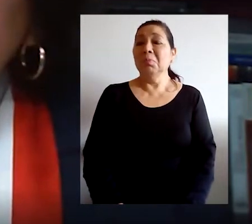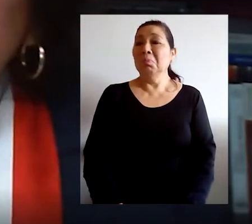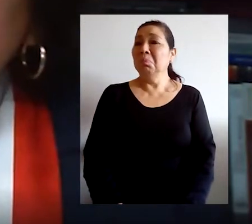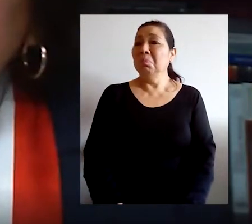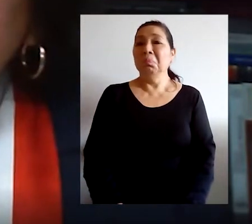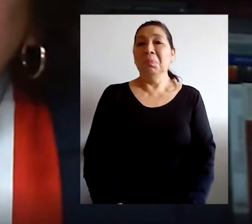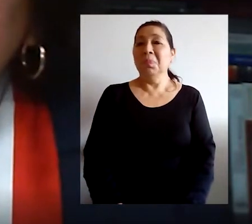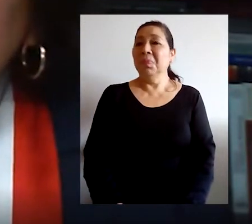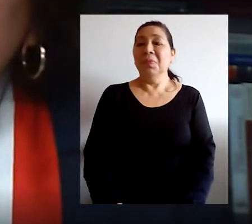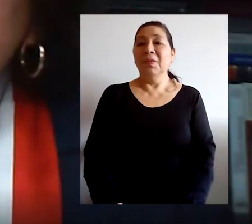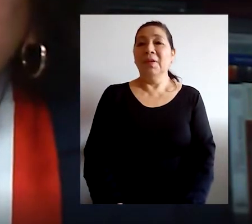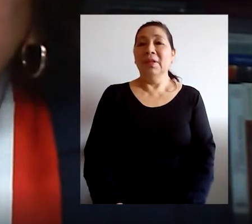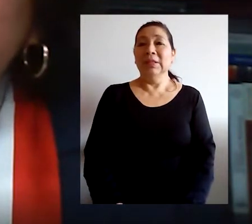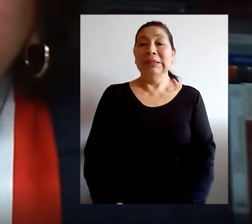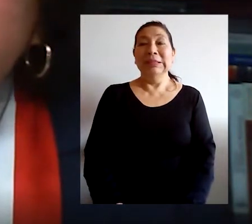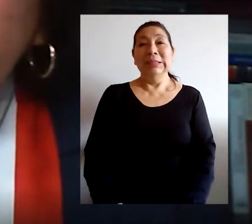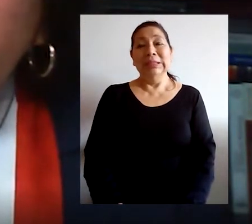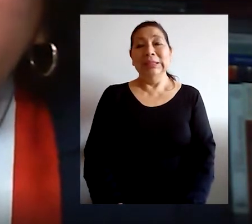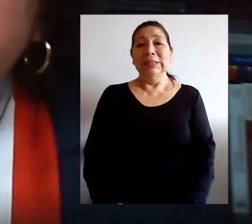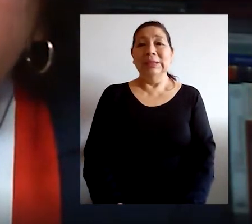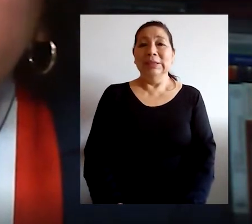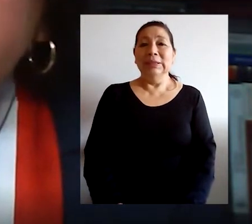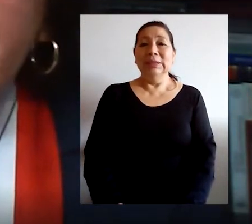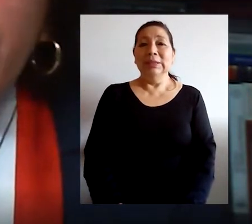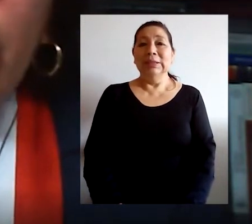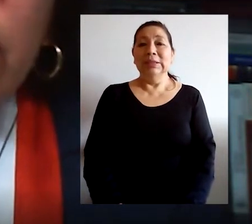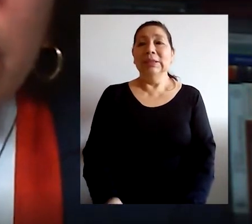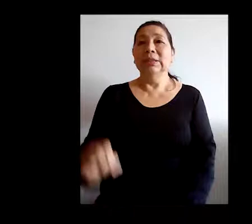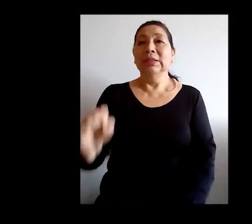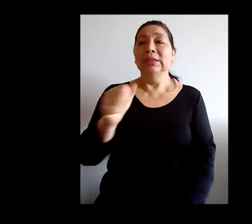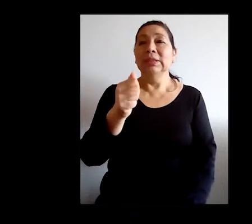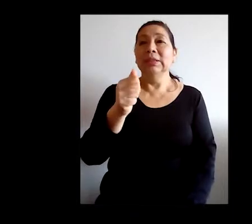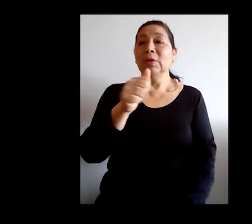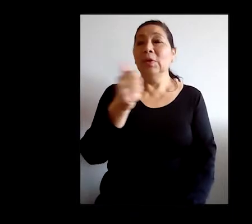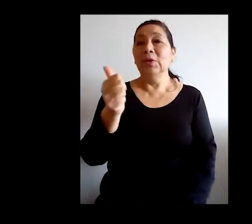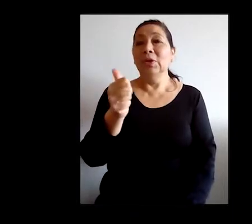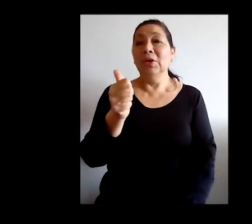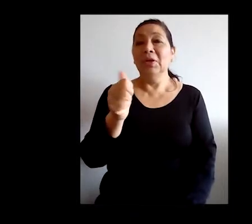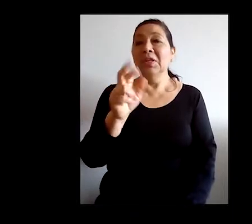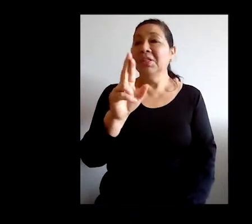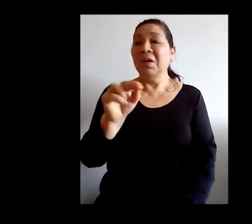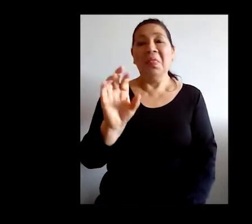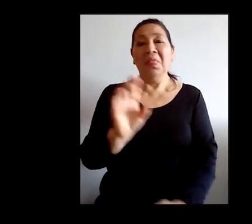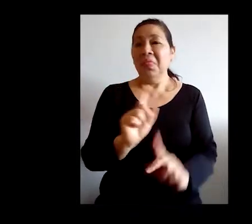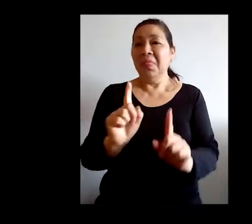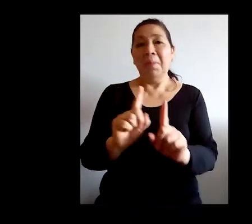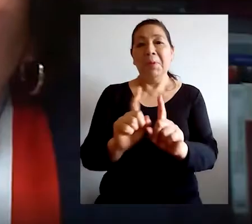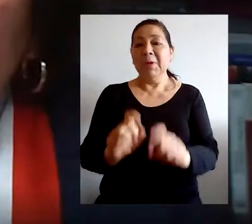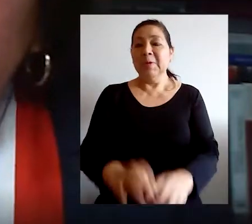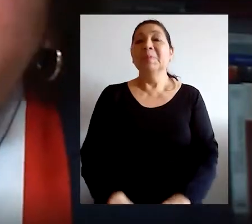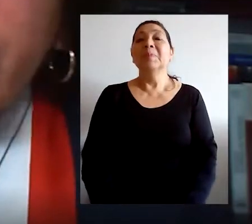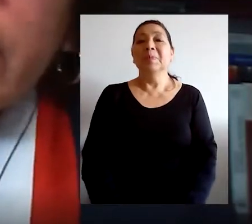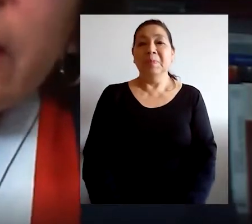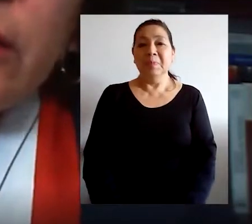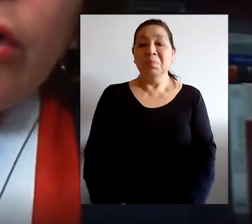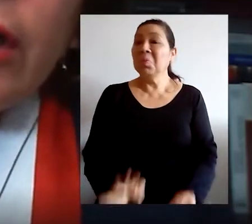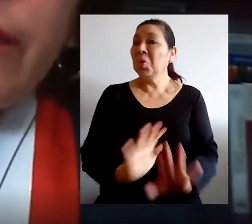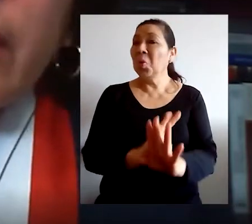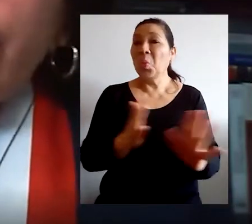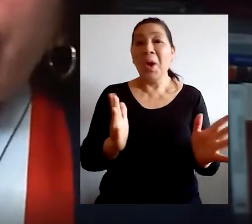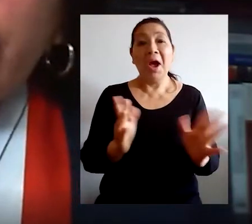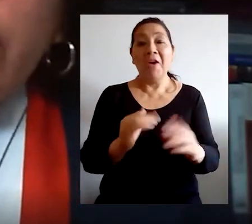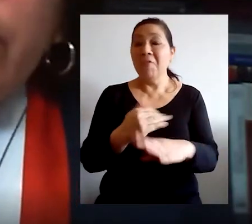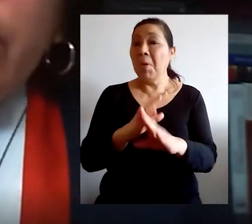Creo que hay un problema de conexión con el magistrado. Magistrado Sarnón. No, no tengo preguntas, gracias. Muy bien. No